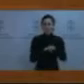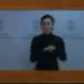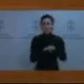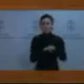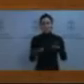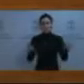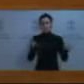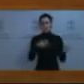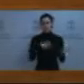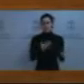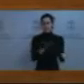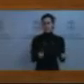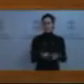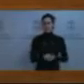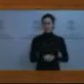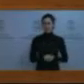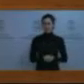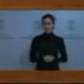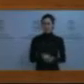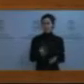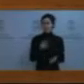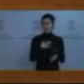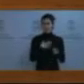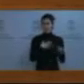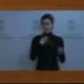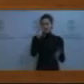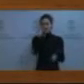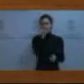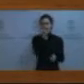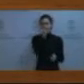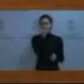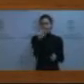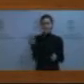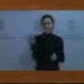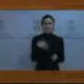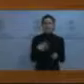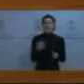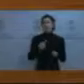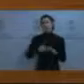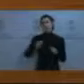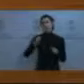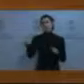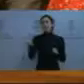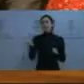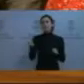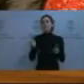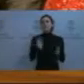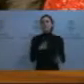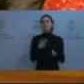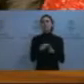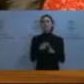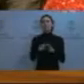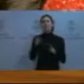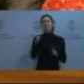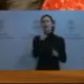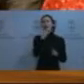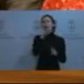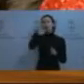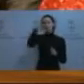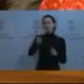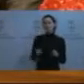estracanada política. Impropia de usted, señor Llamazares, que yo creo que de otras cosas no lo sé, pero de política algo sabe. Es